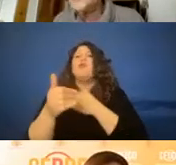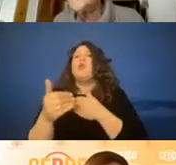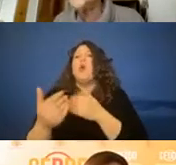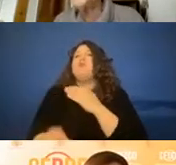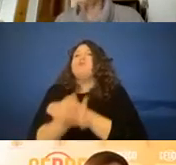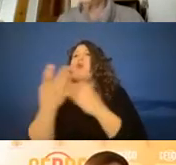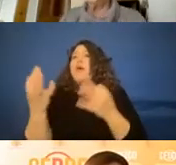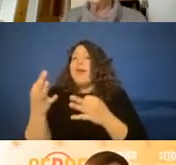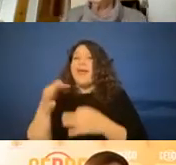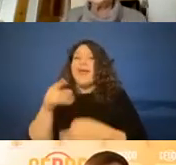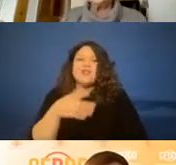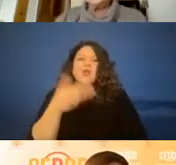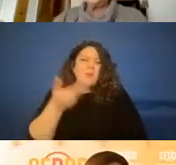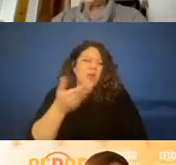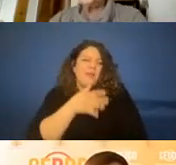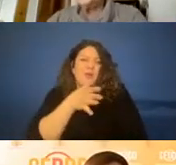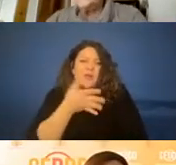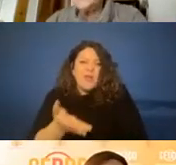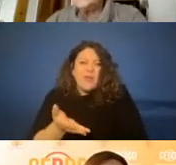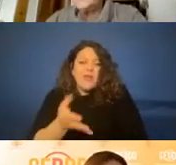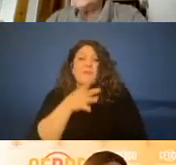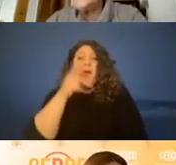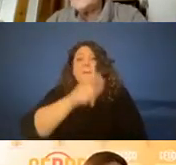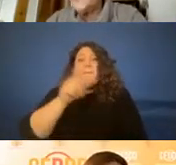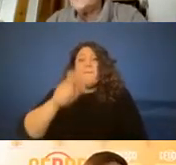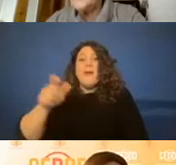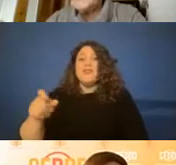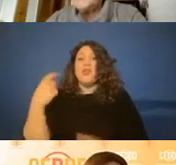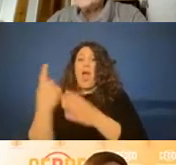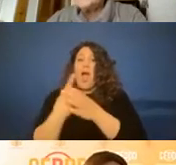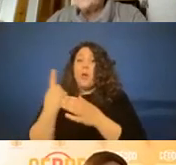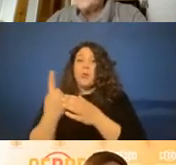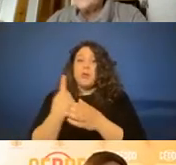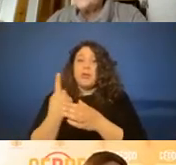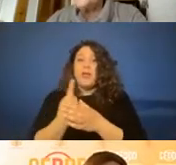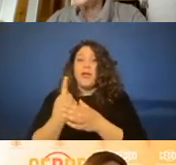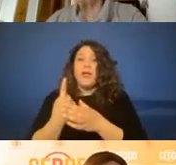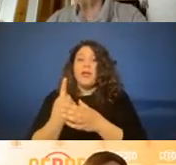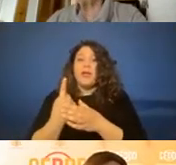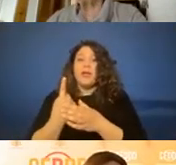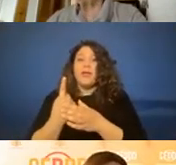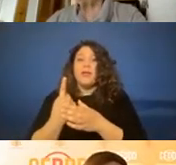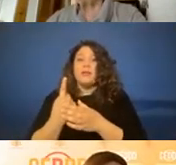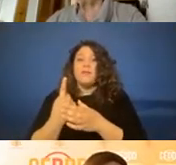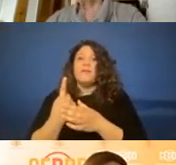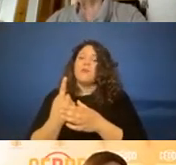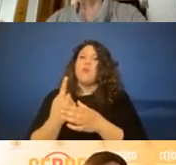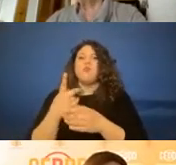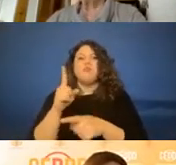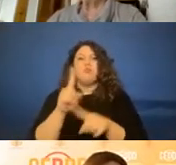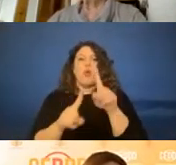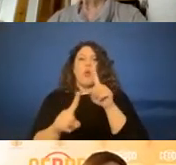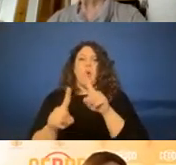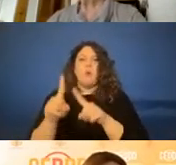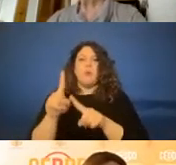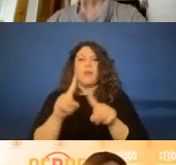muy importante? Porque las personas con espectro del autismo tienen un problema, no